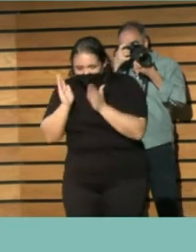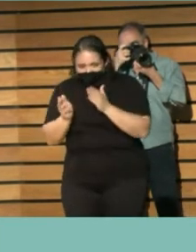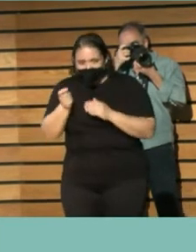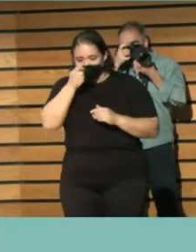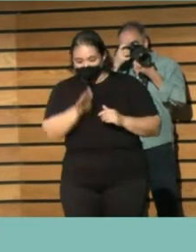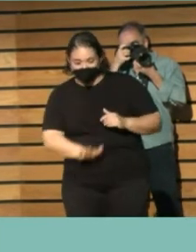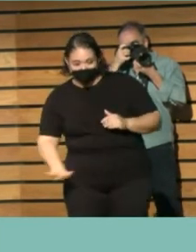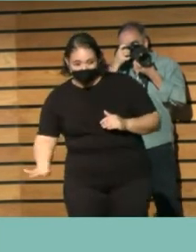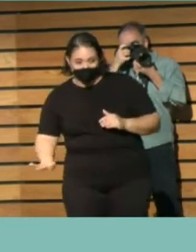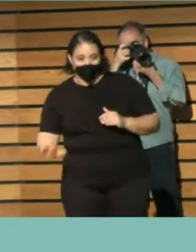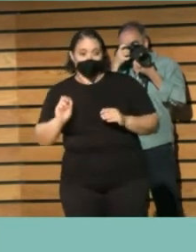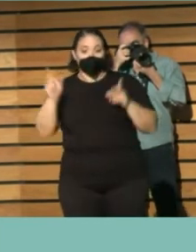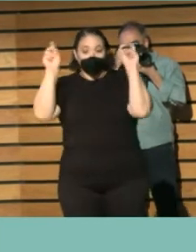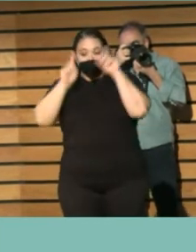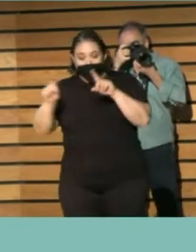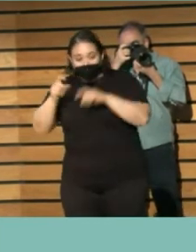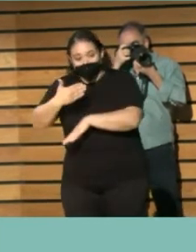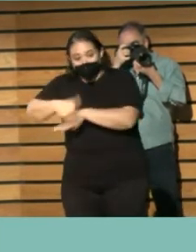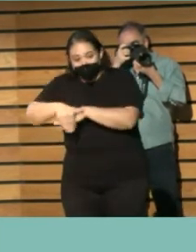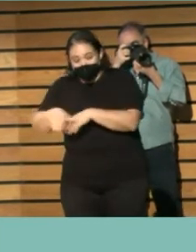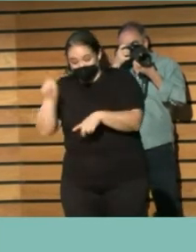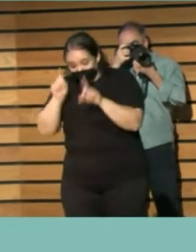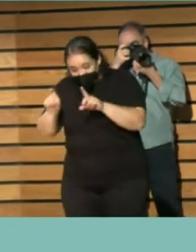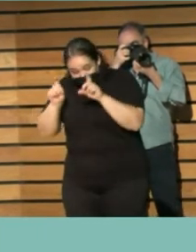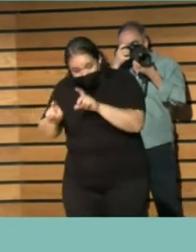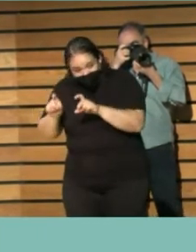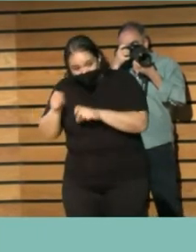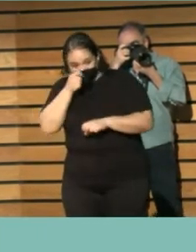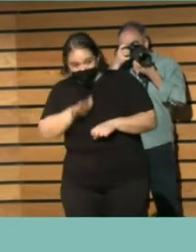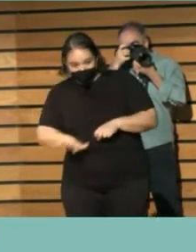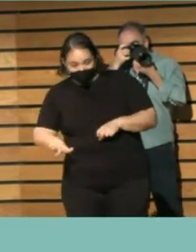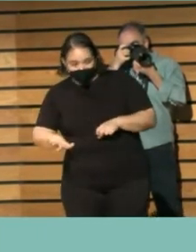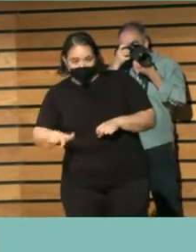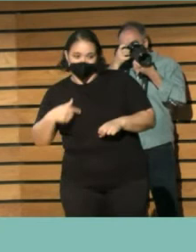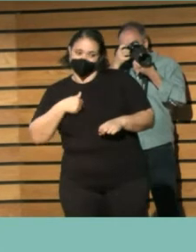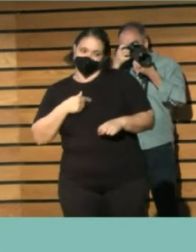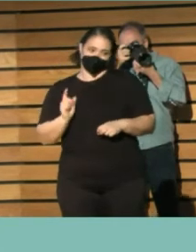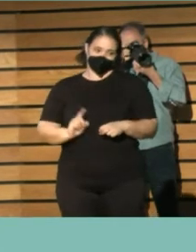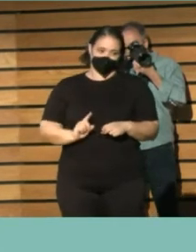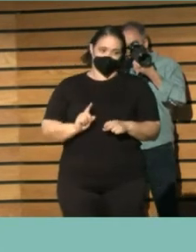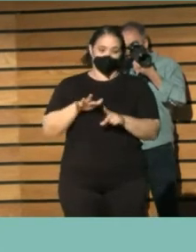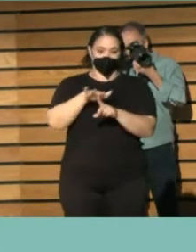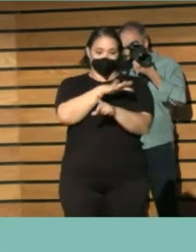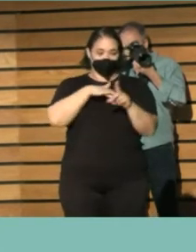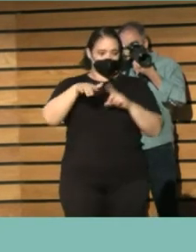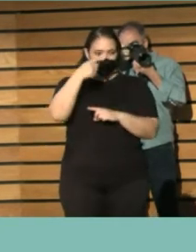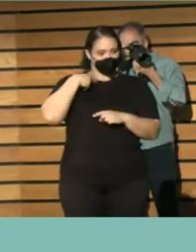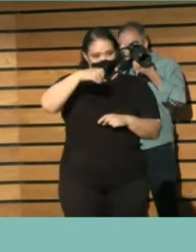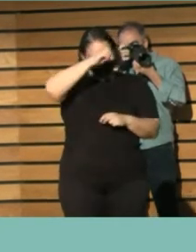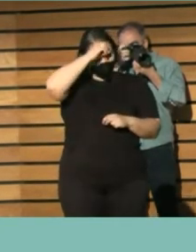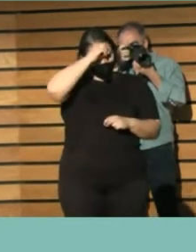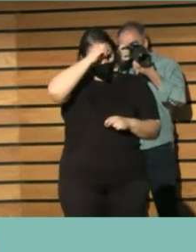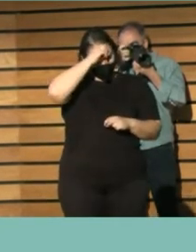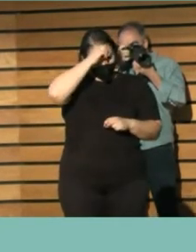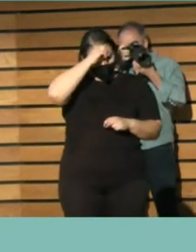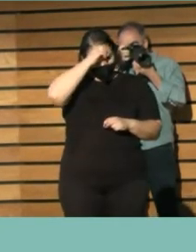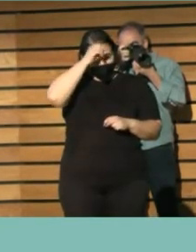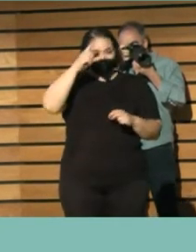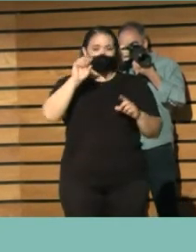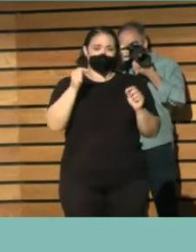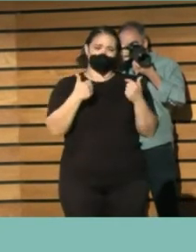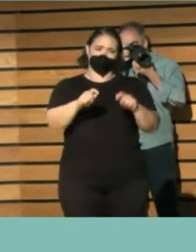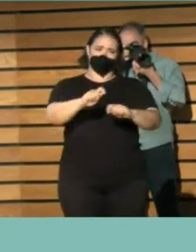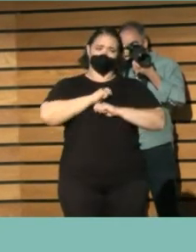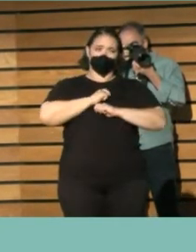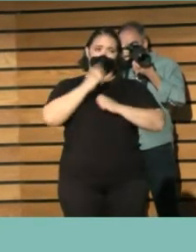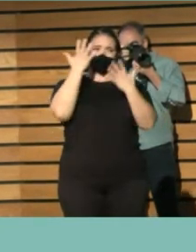atender o una educadora de calle para poder atender lo que está ocurriendo en mi entorno yo creo que la confusión que tenemos